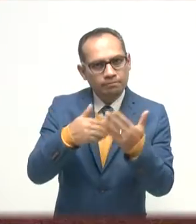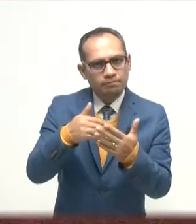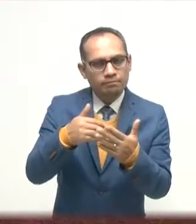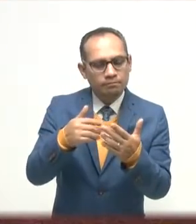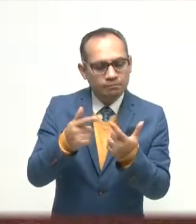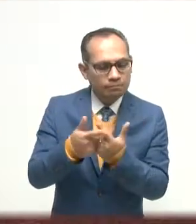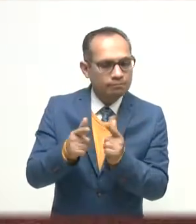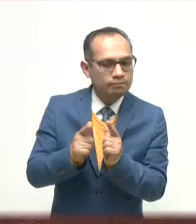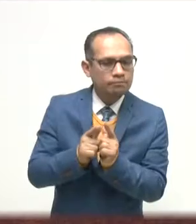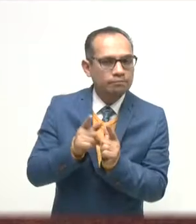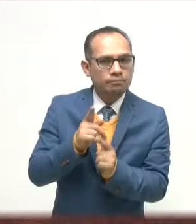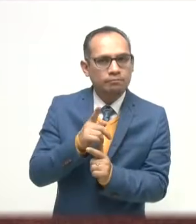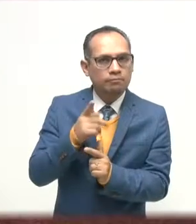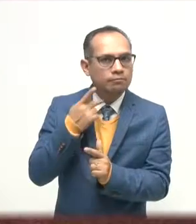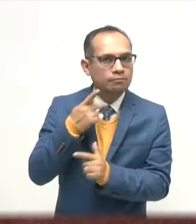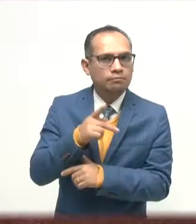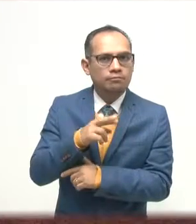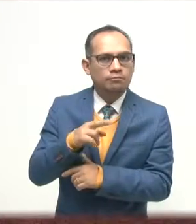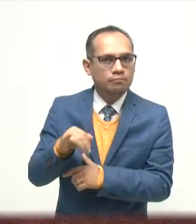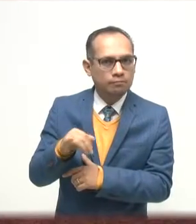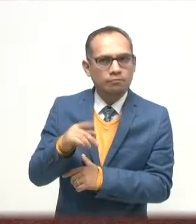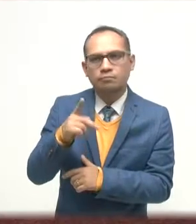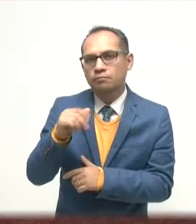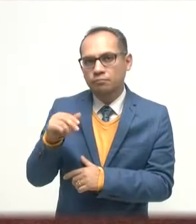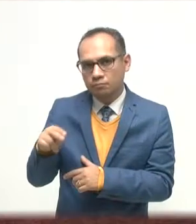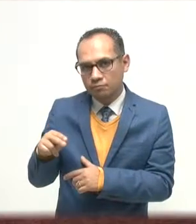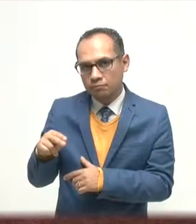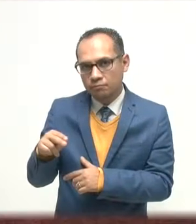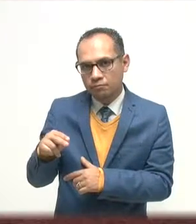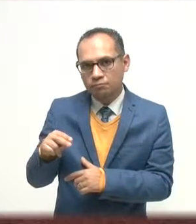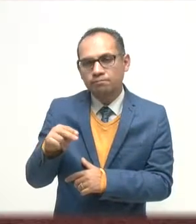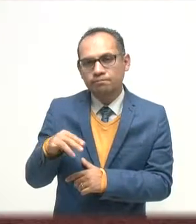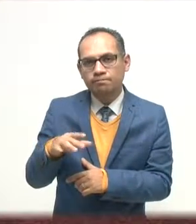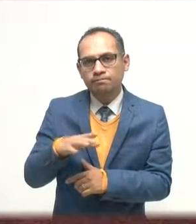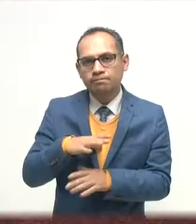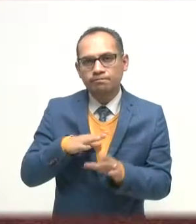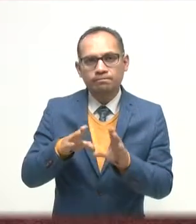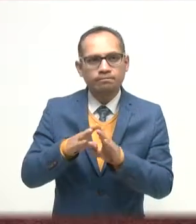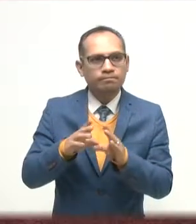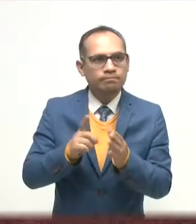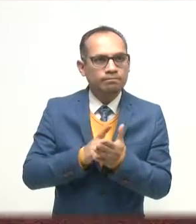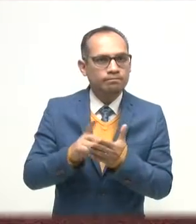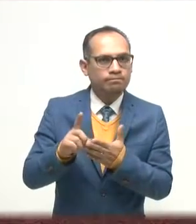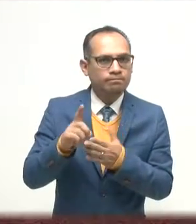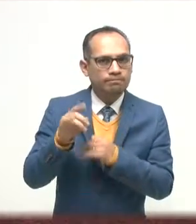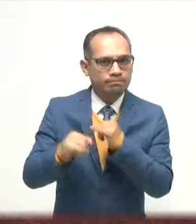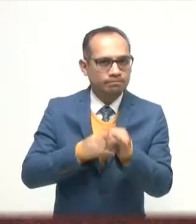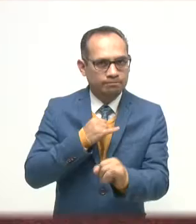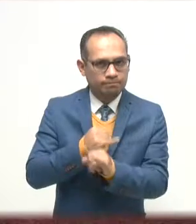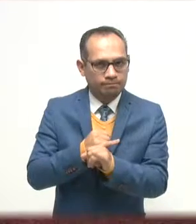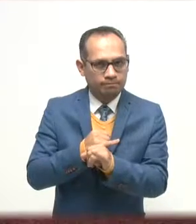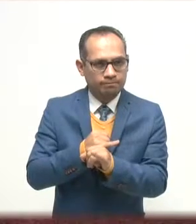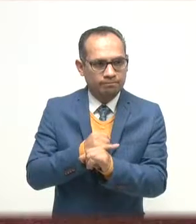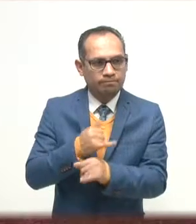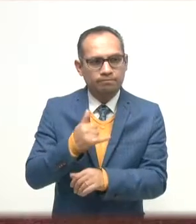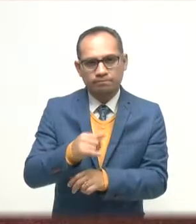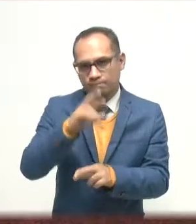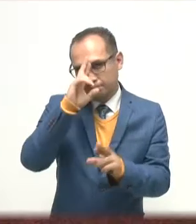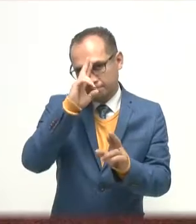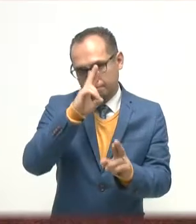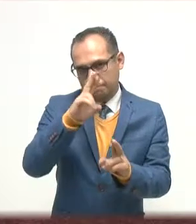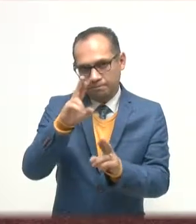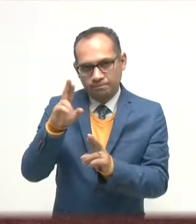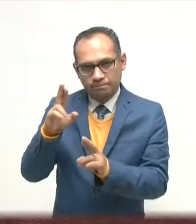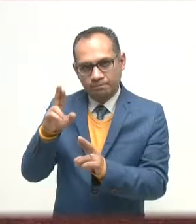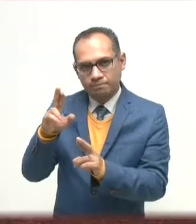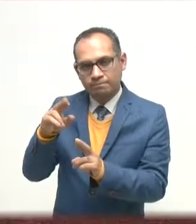pan lanzaron a méxico a la cola del derecho internacional y del respeto al auto de la